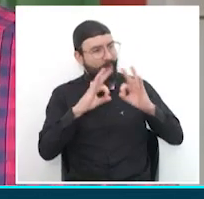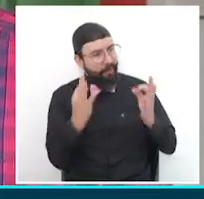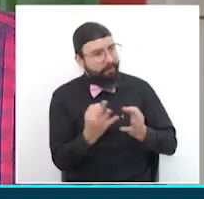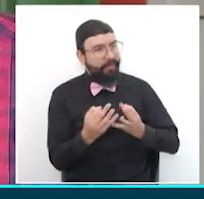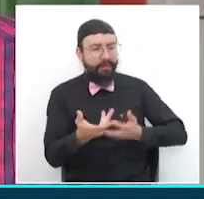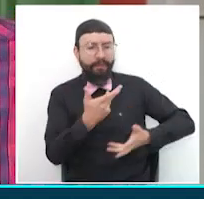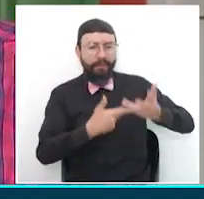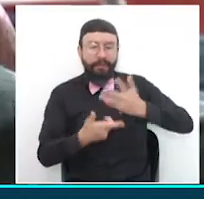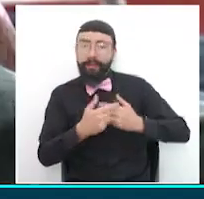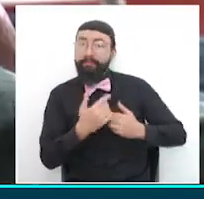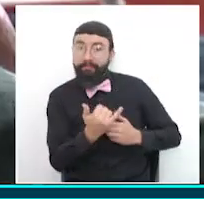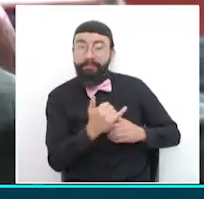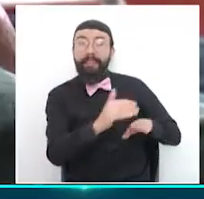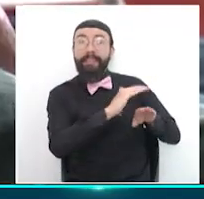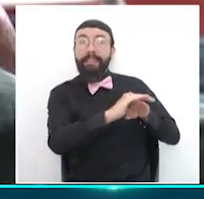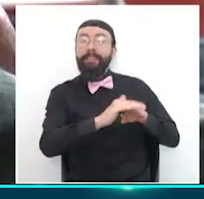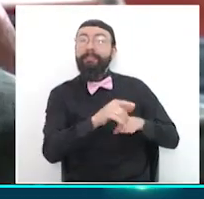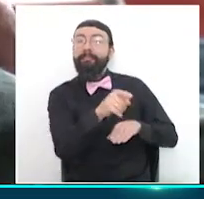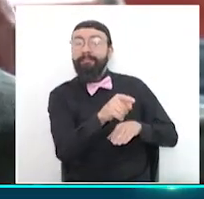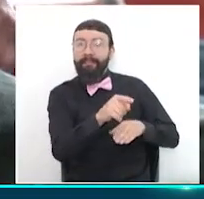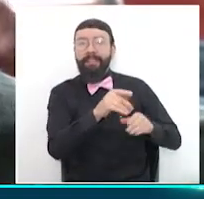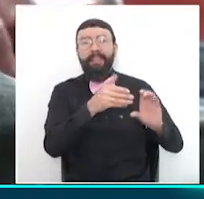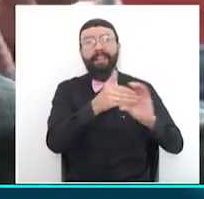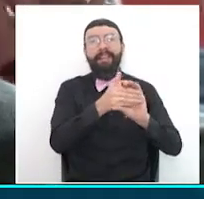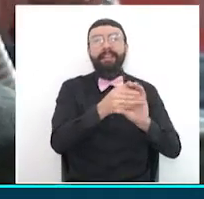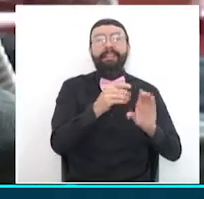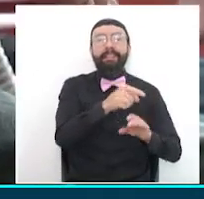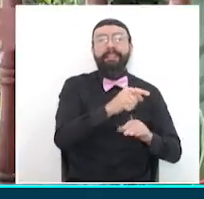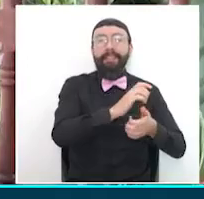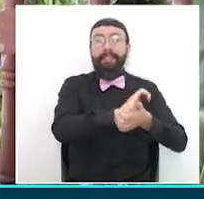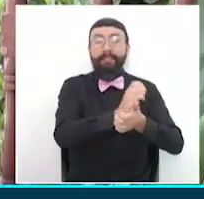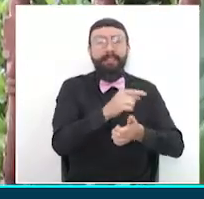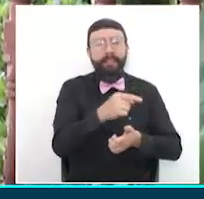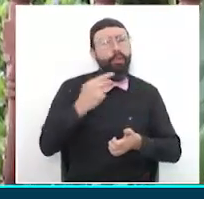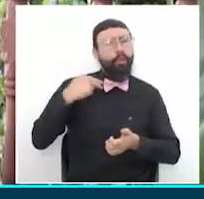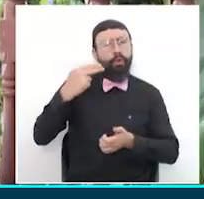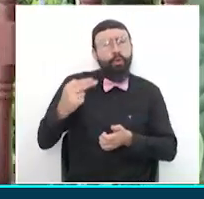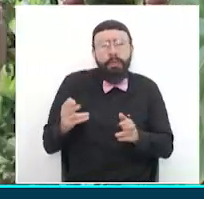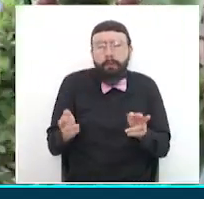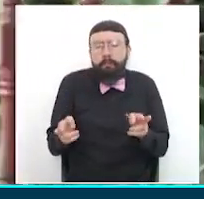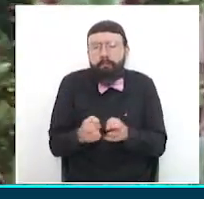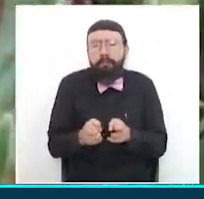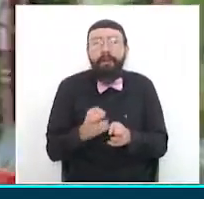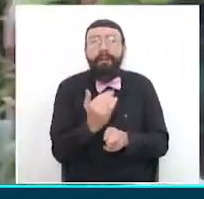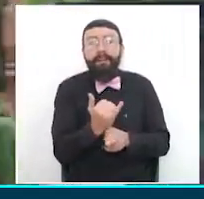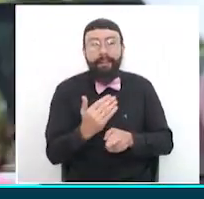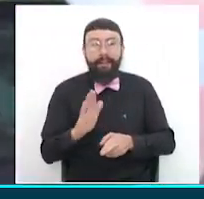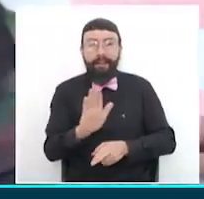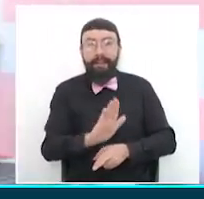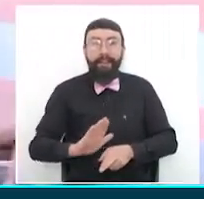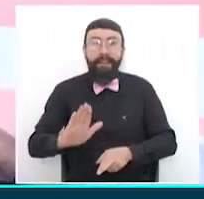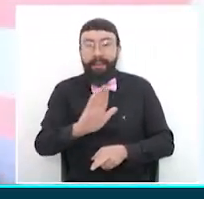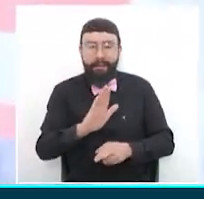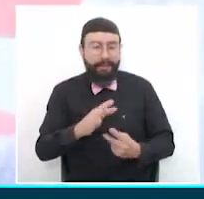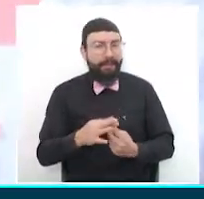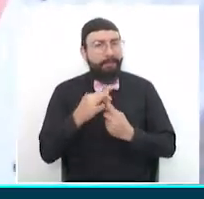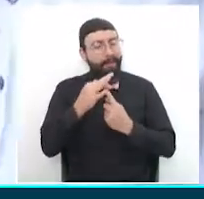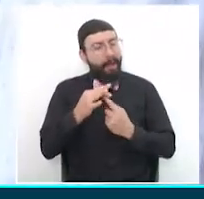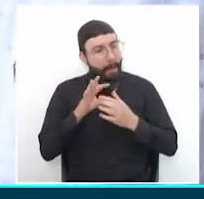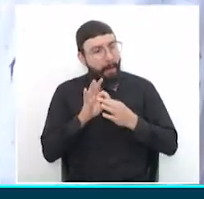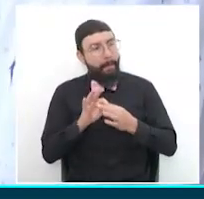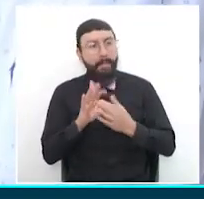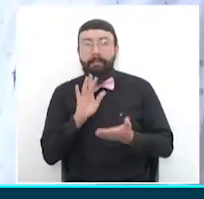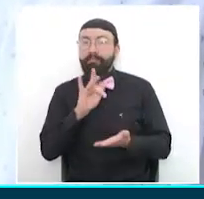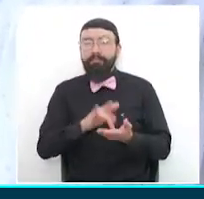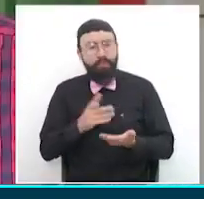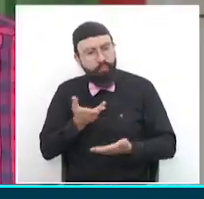esta convocatoria del canal Telecafé, Historias Cortas de Mi Eje, y es una experiencia muy especial, ya que nos permite de